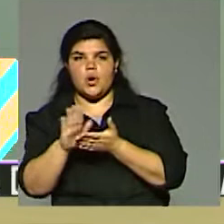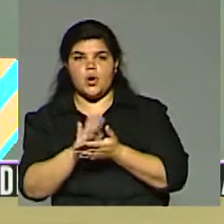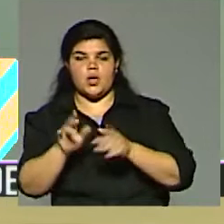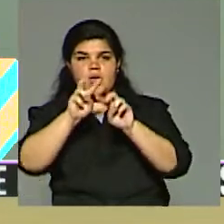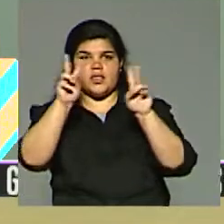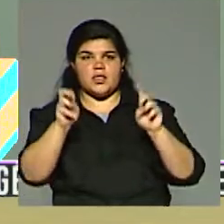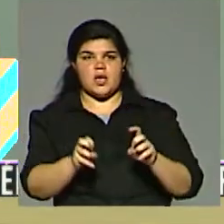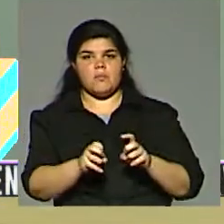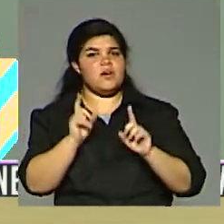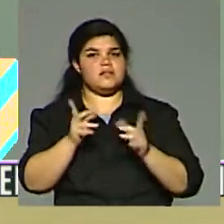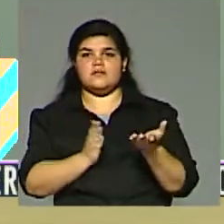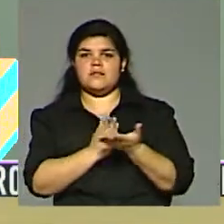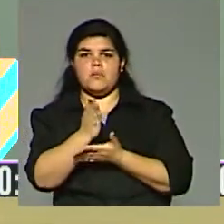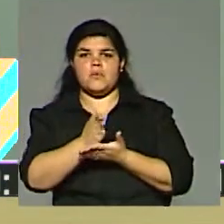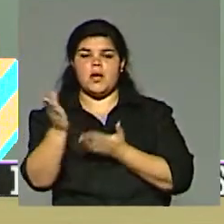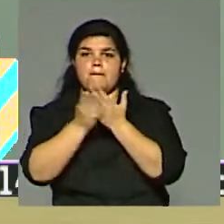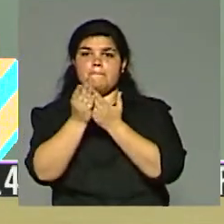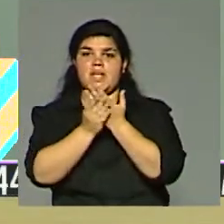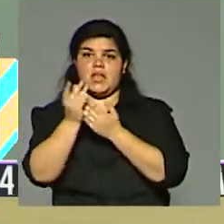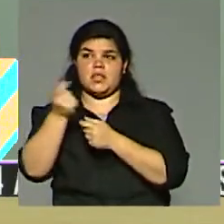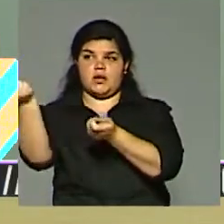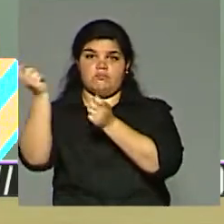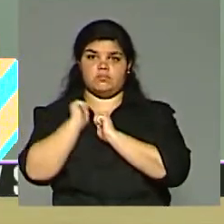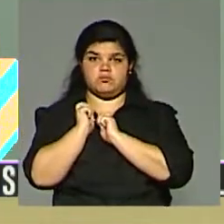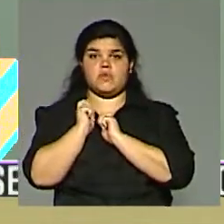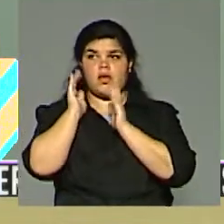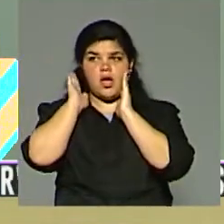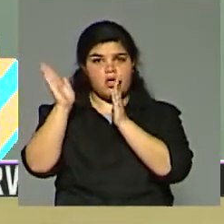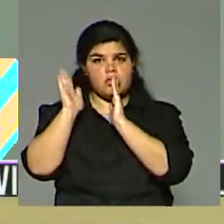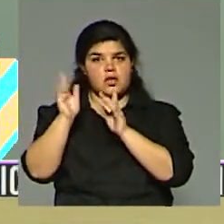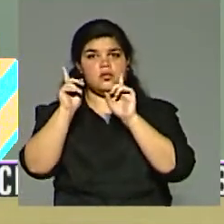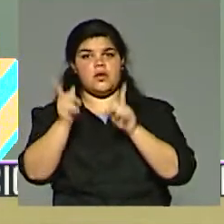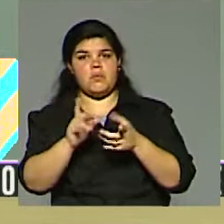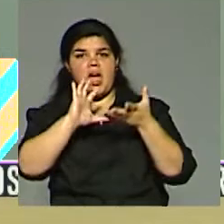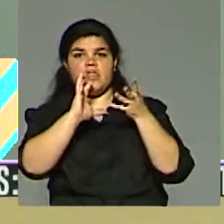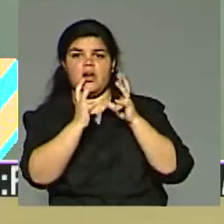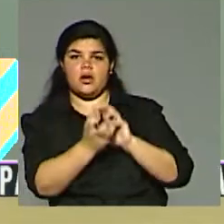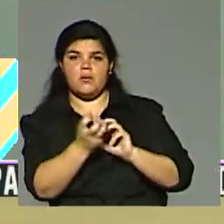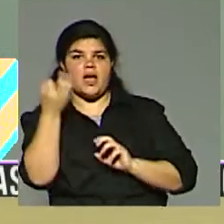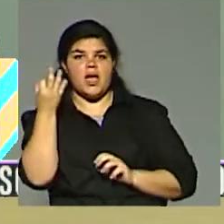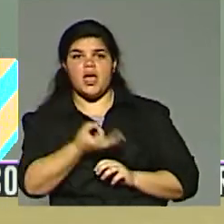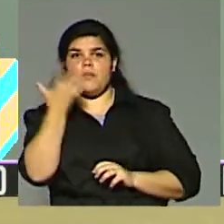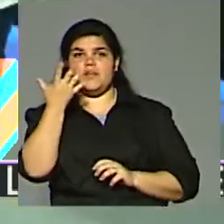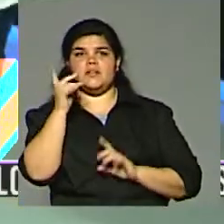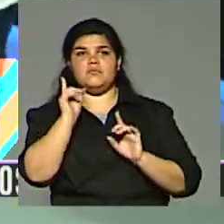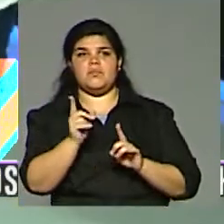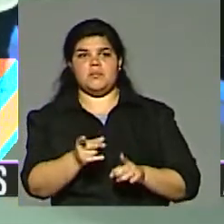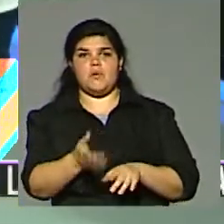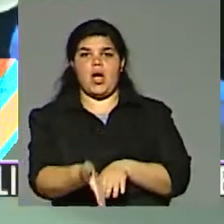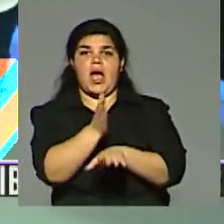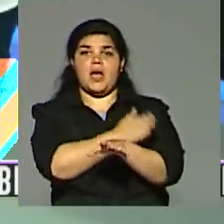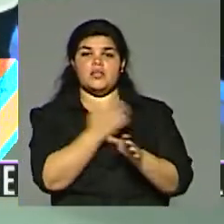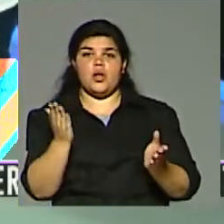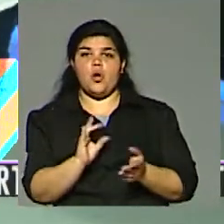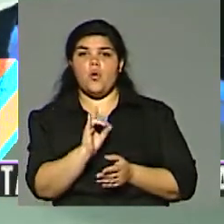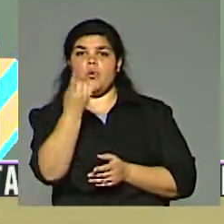plantean desde el Ministerio, y tenemos también algunas adaptaciones específicas en el caso de nuestro nivel preuniversitario, de